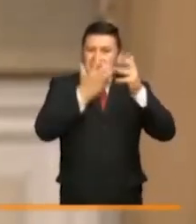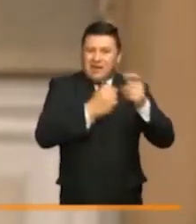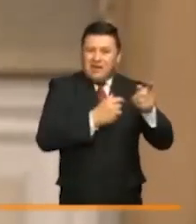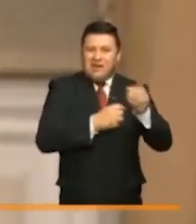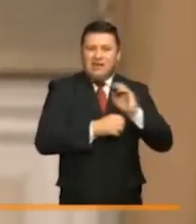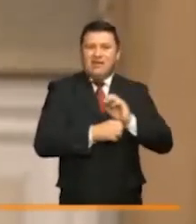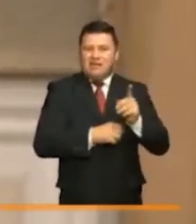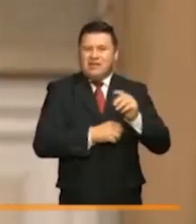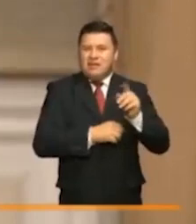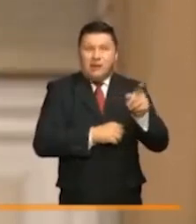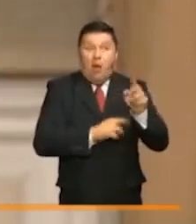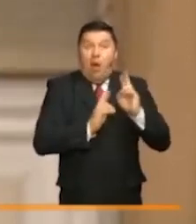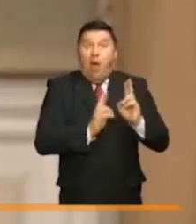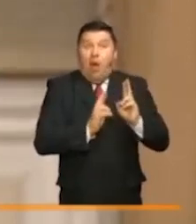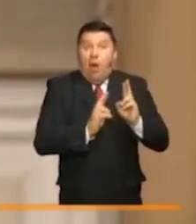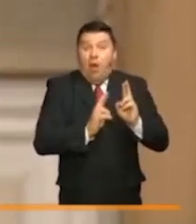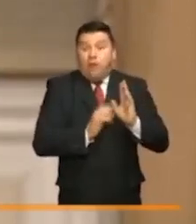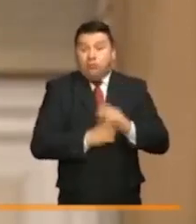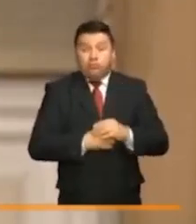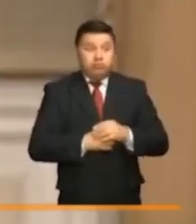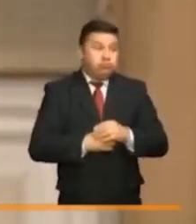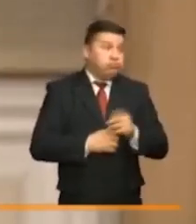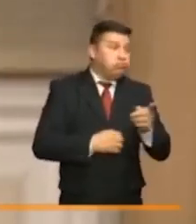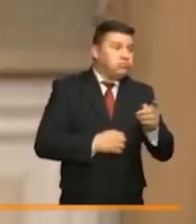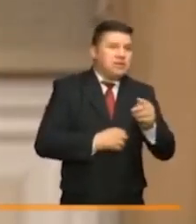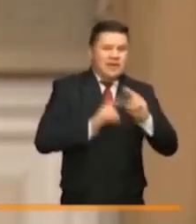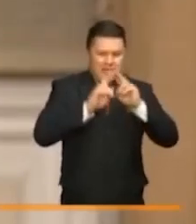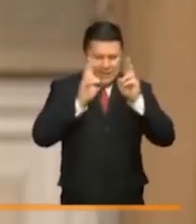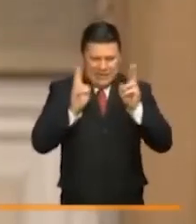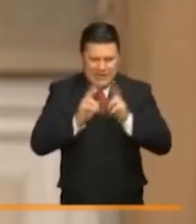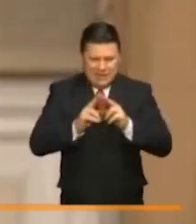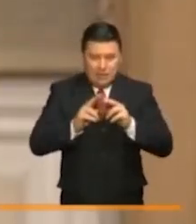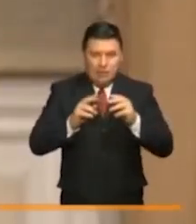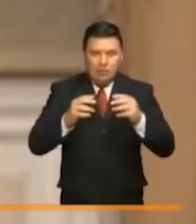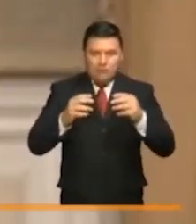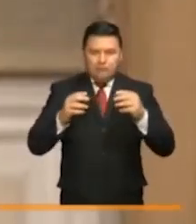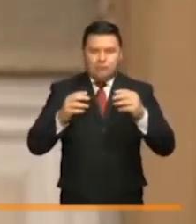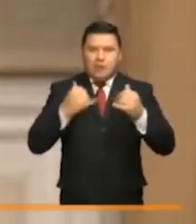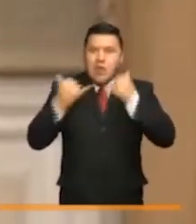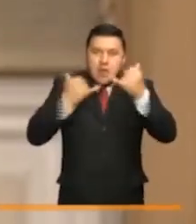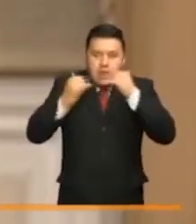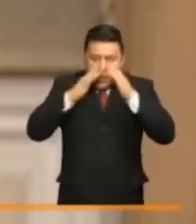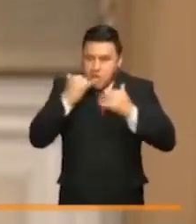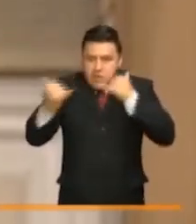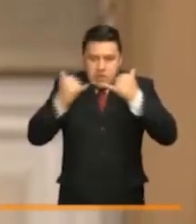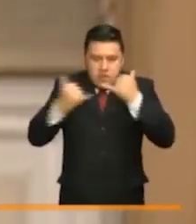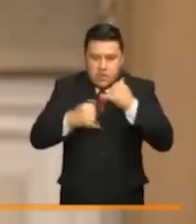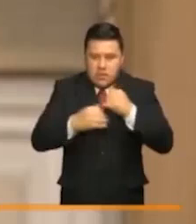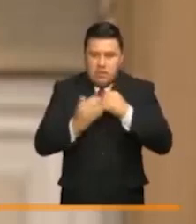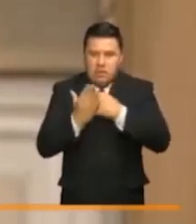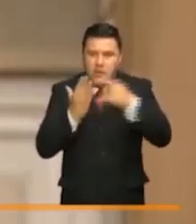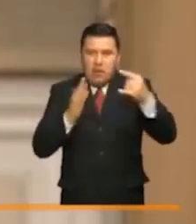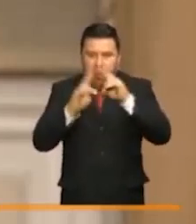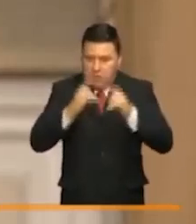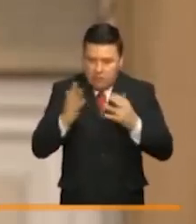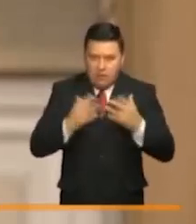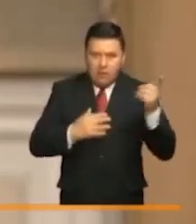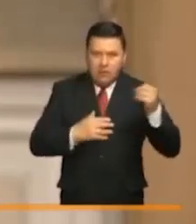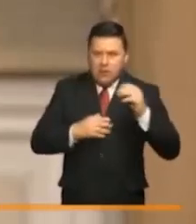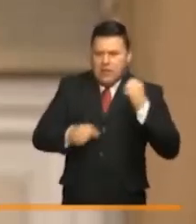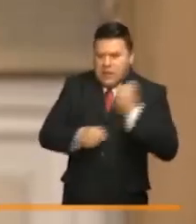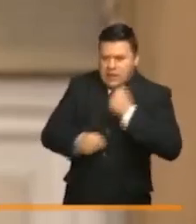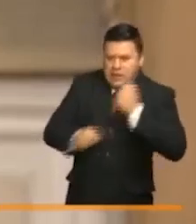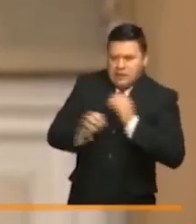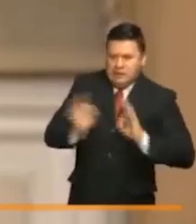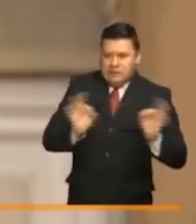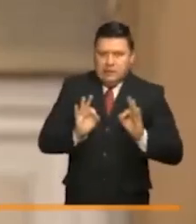para asegurar que las redes que no están acostumbradas a tanto tráfico como el que están teniendo en este momento, se mantengan